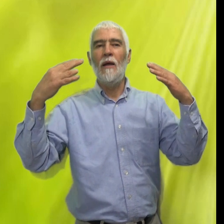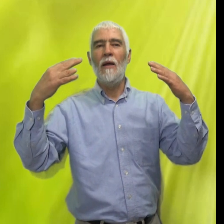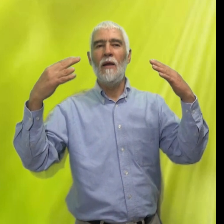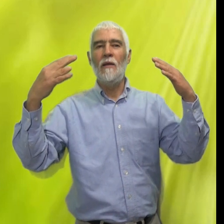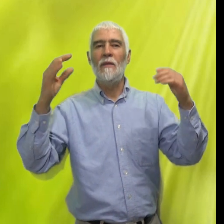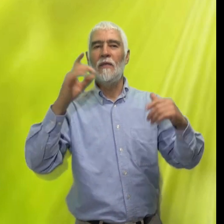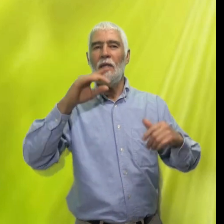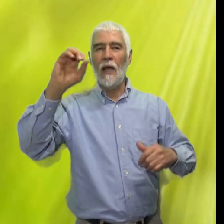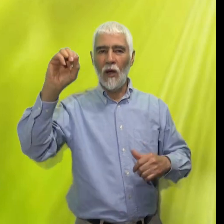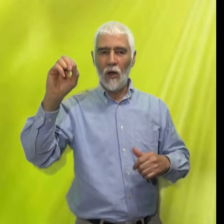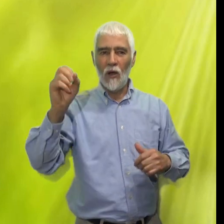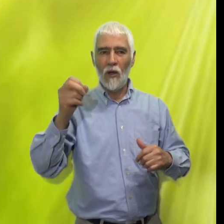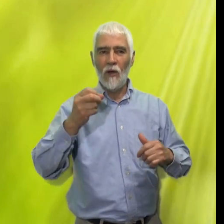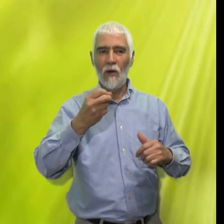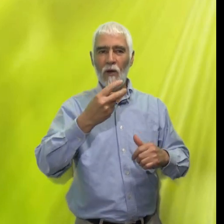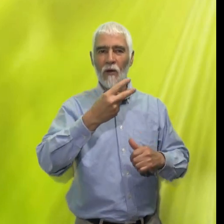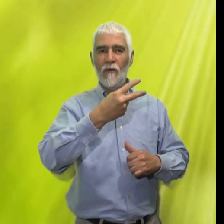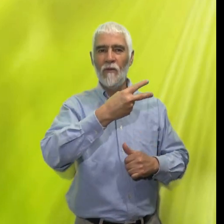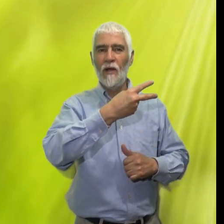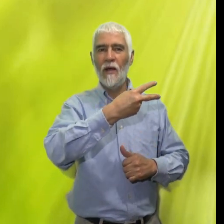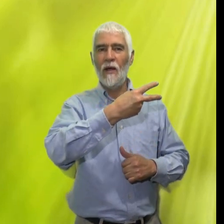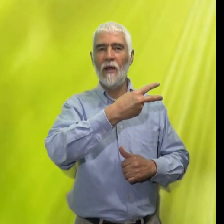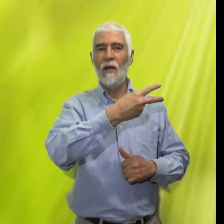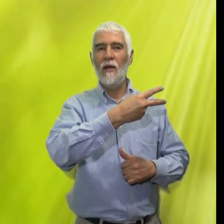Grande Jehová,